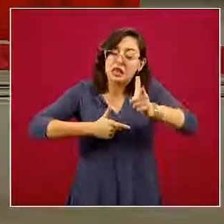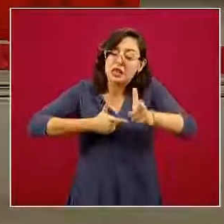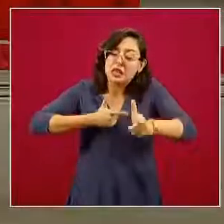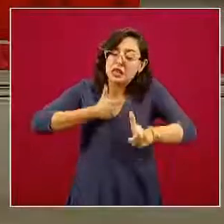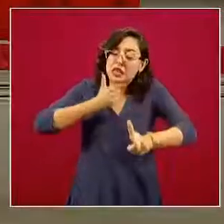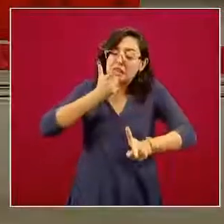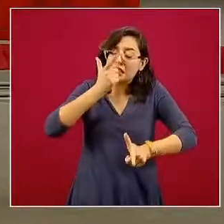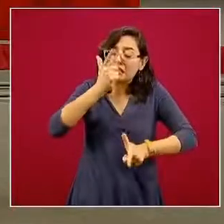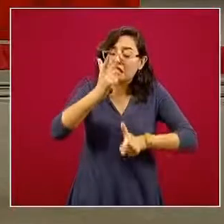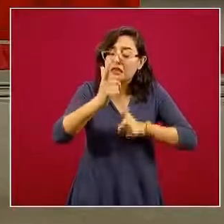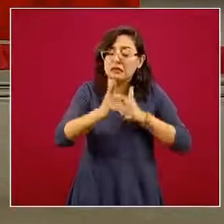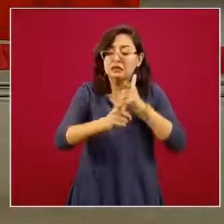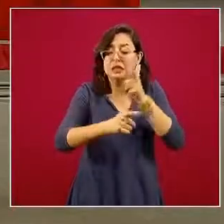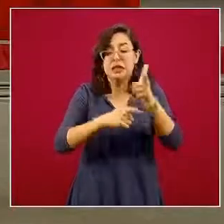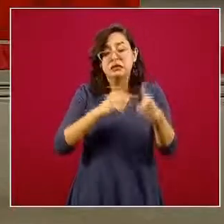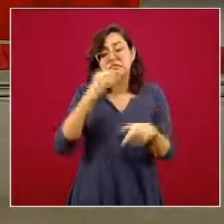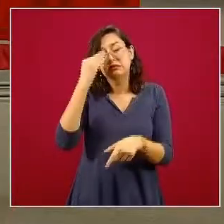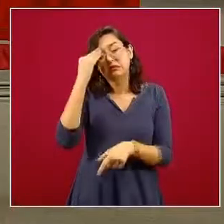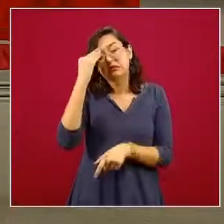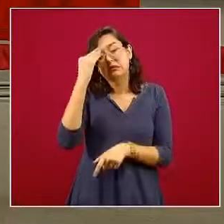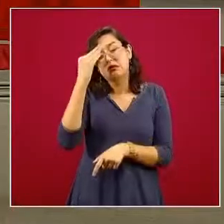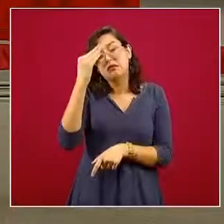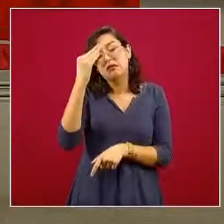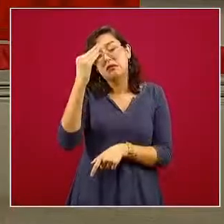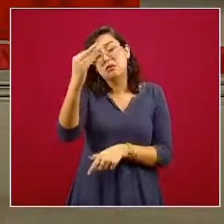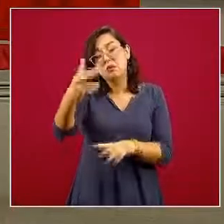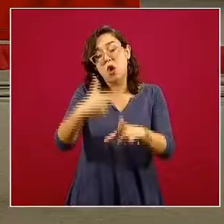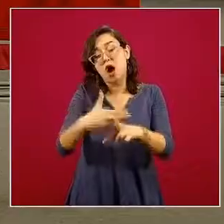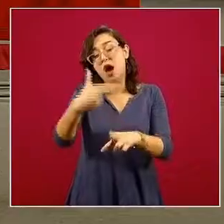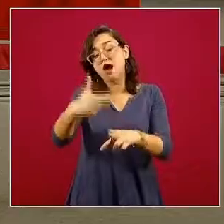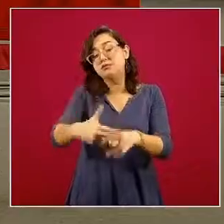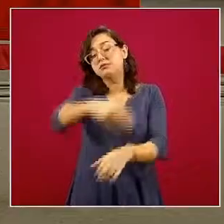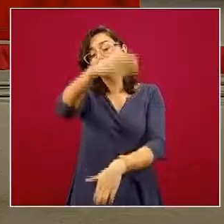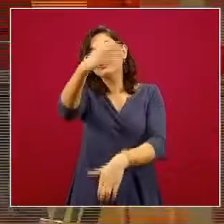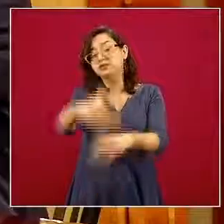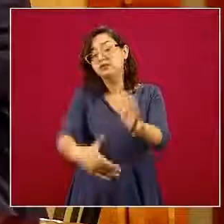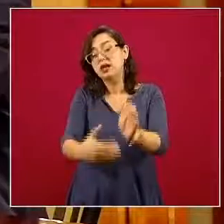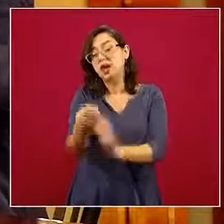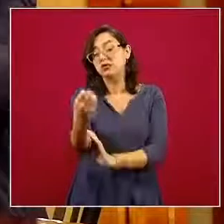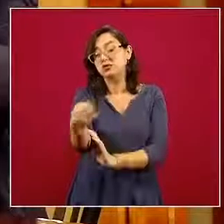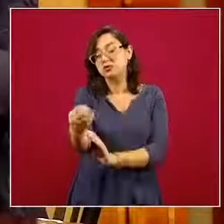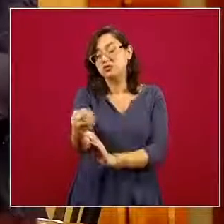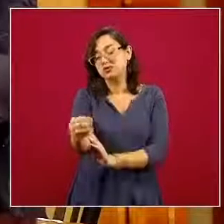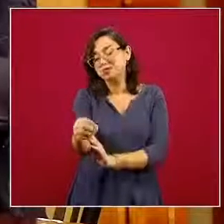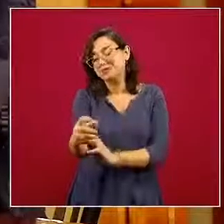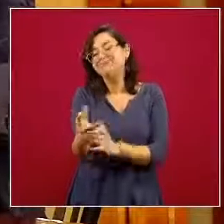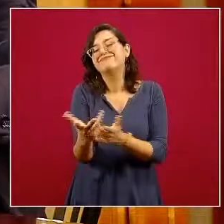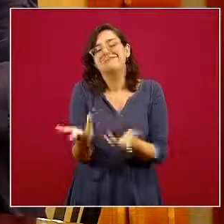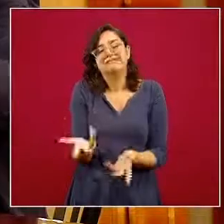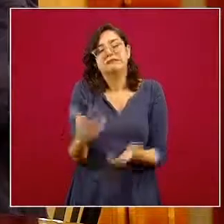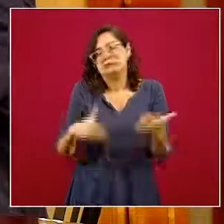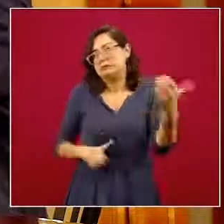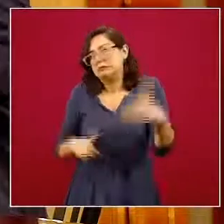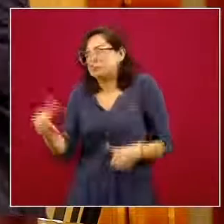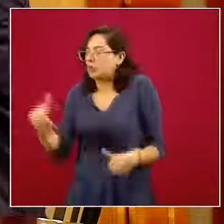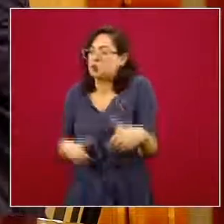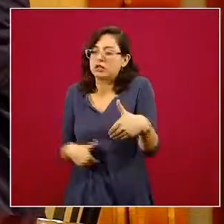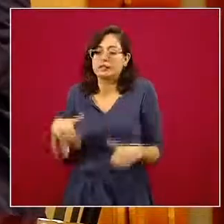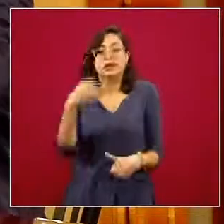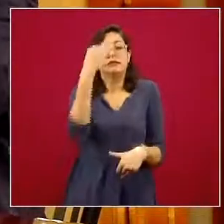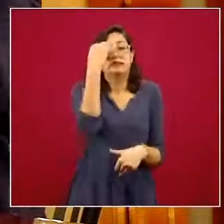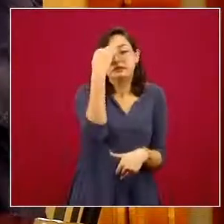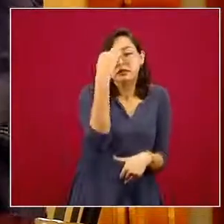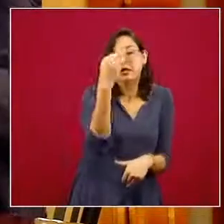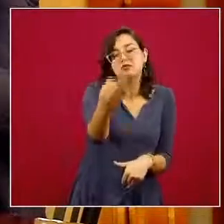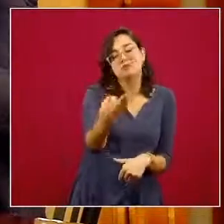y larga, que se va a ir hasta octubre, independientemente de que puede ser exasperante estar con una epidemia lenta, es